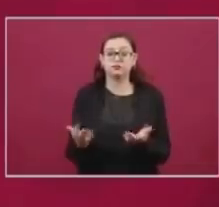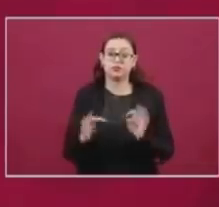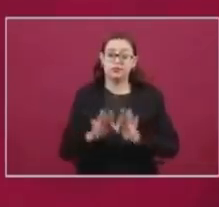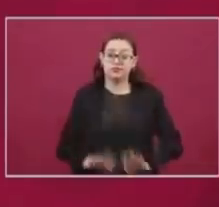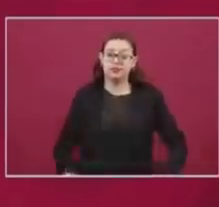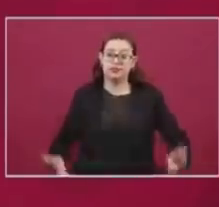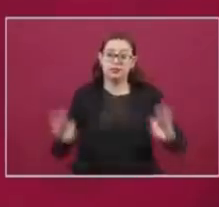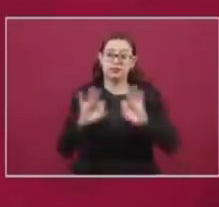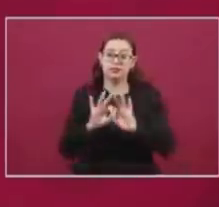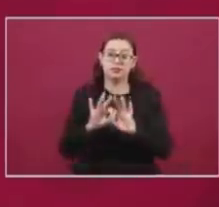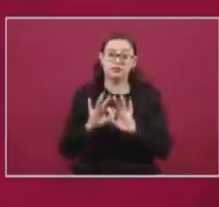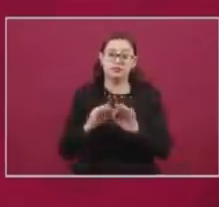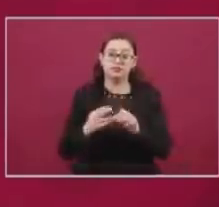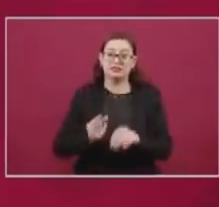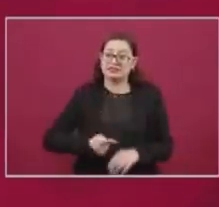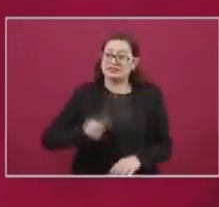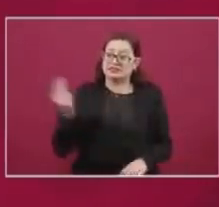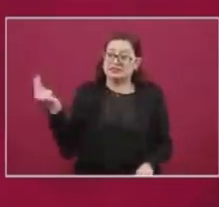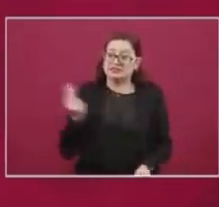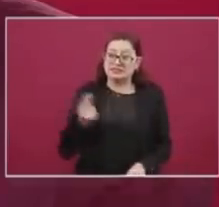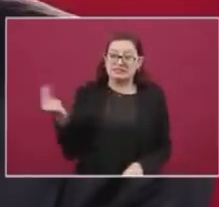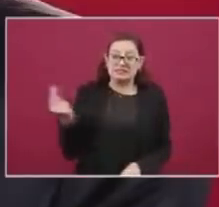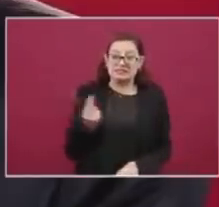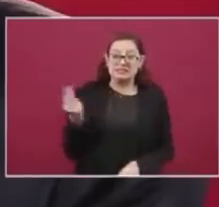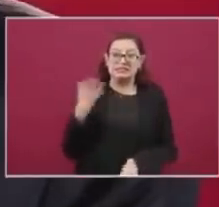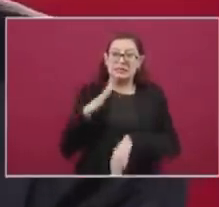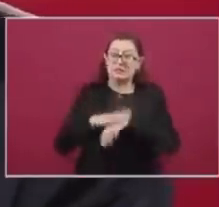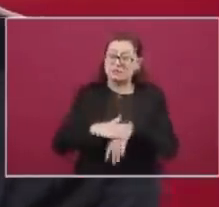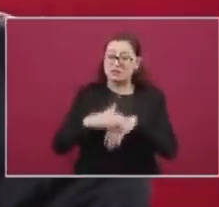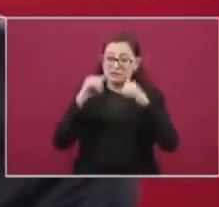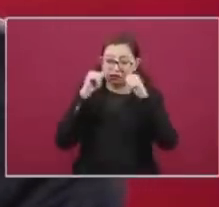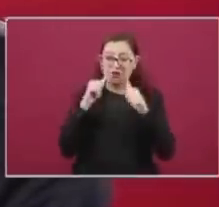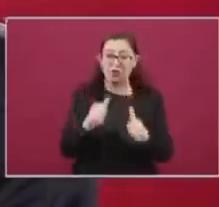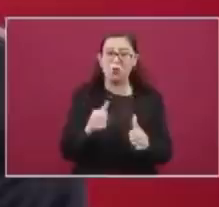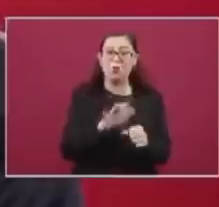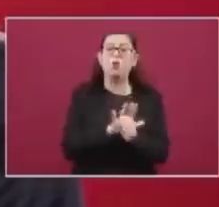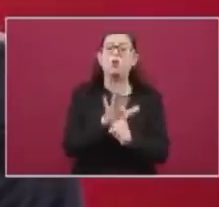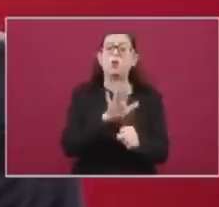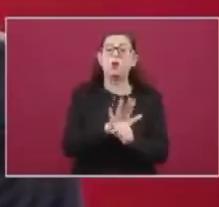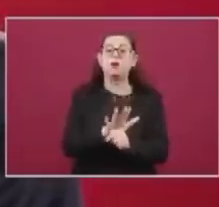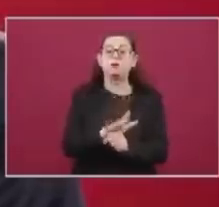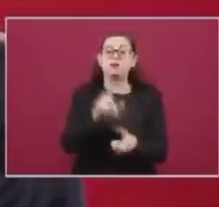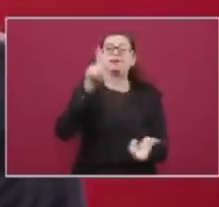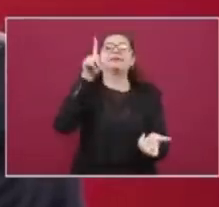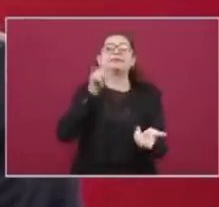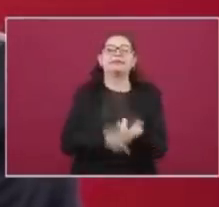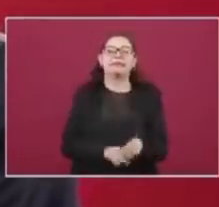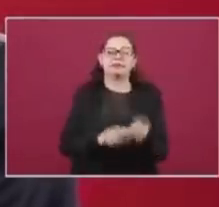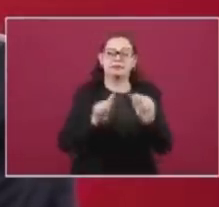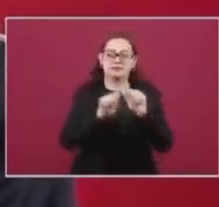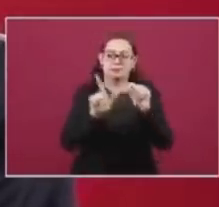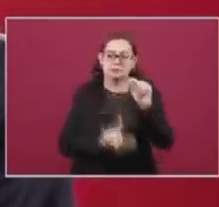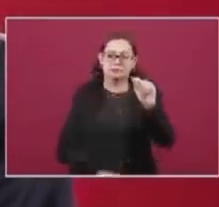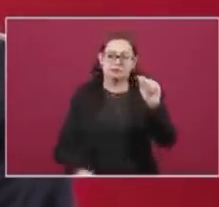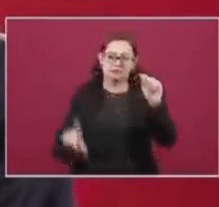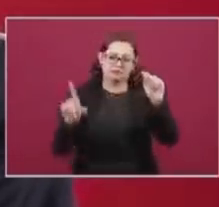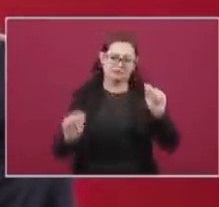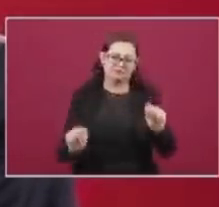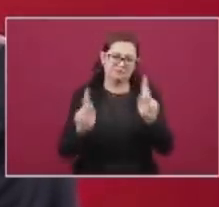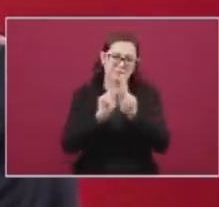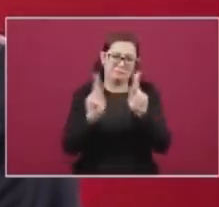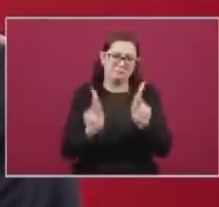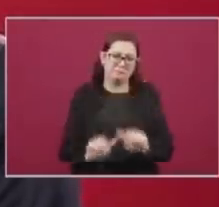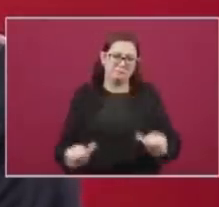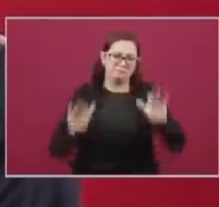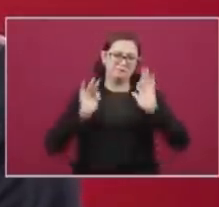importa, lo que más se necesita es lograr la paz y la tranquilidad al interior del